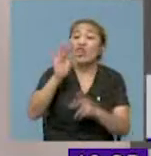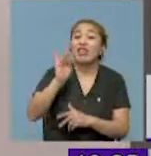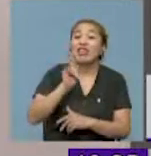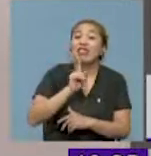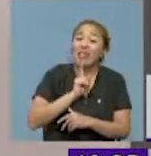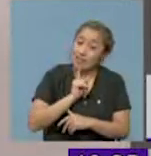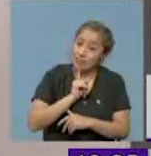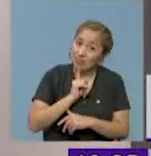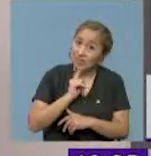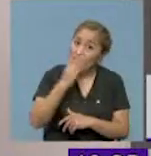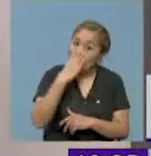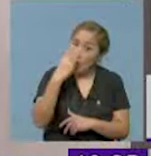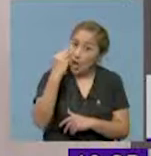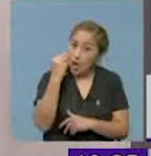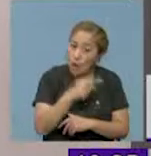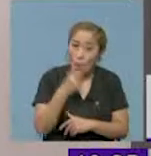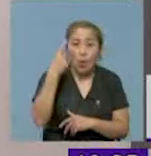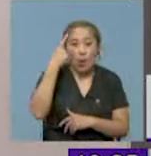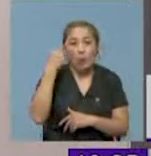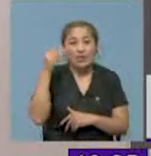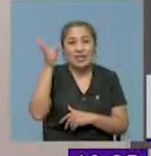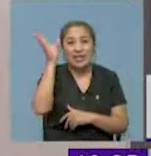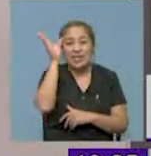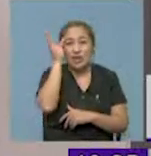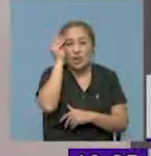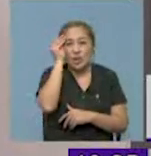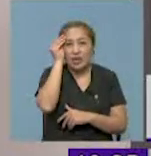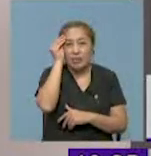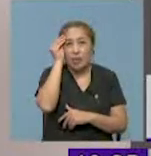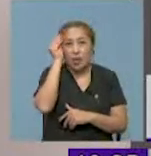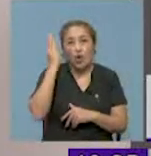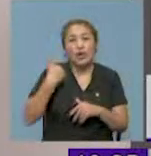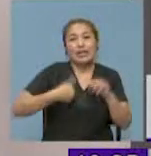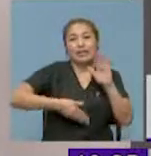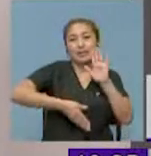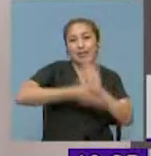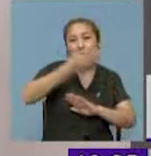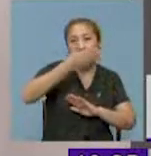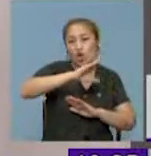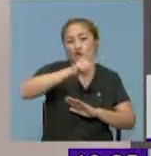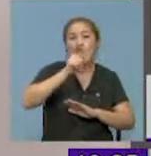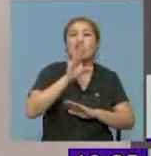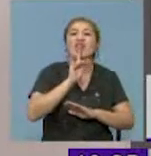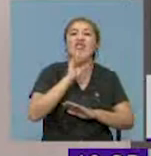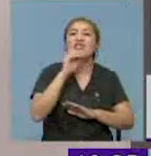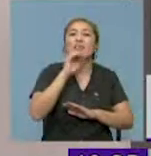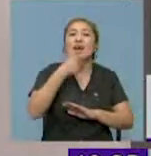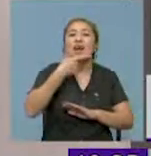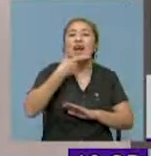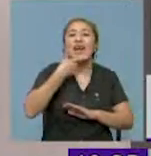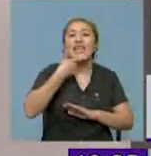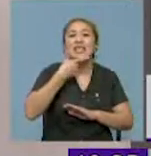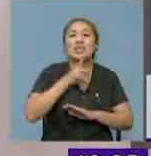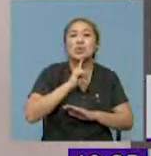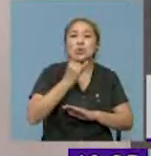de gimnasia y esgrima de jujuy porque era recordar recordemos que cuando se fue astudillo la dirigencia dijo dos